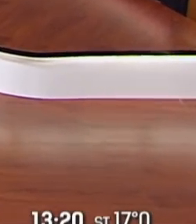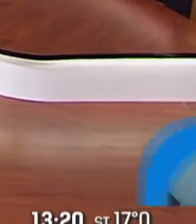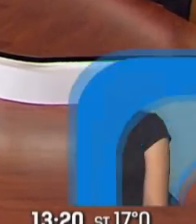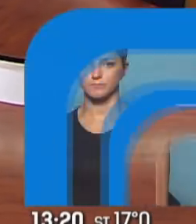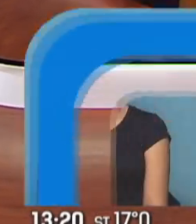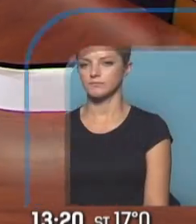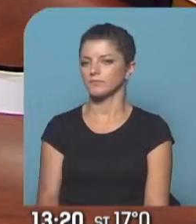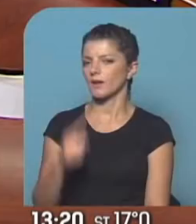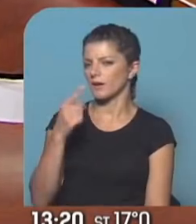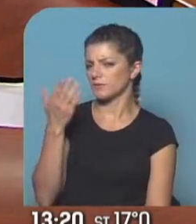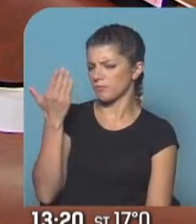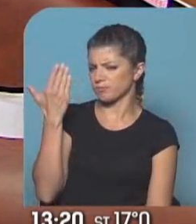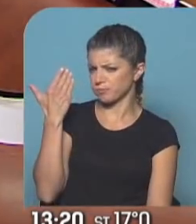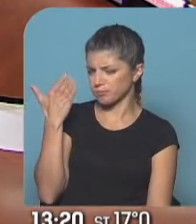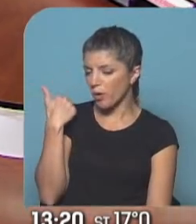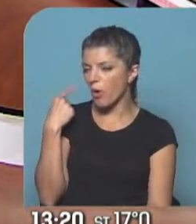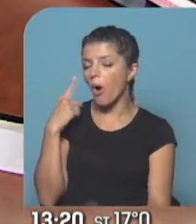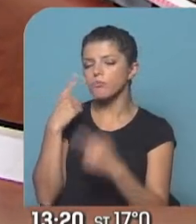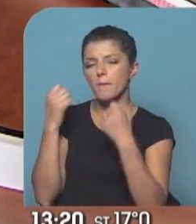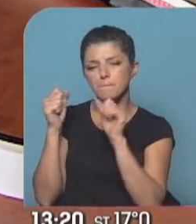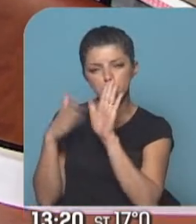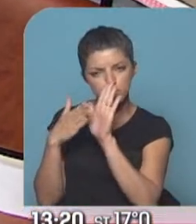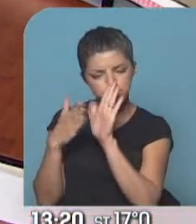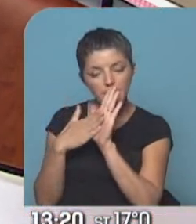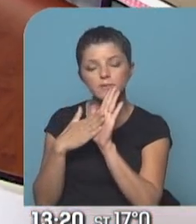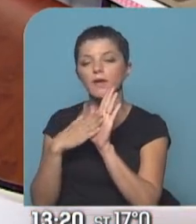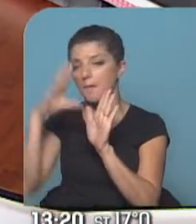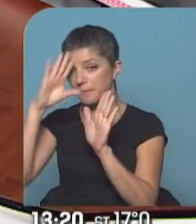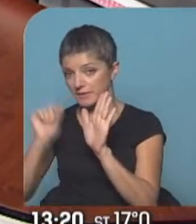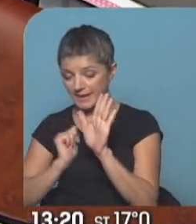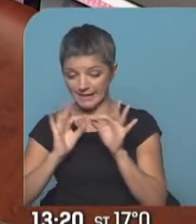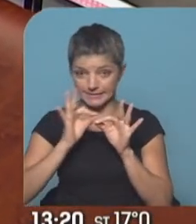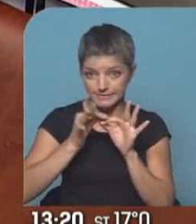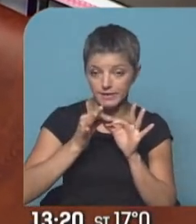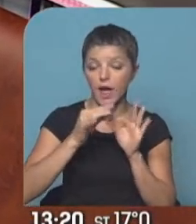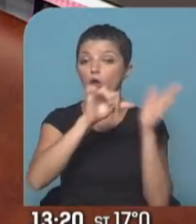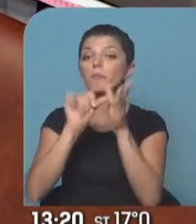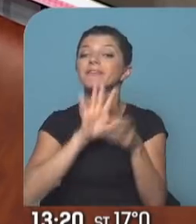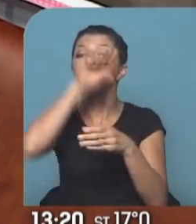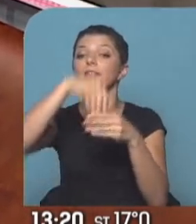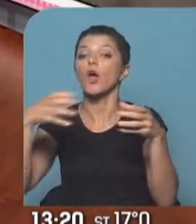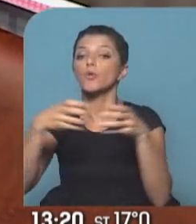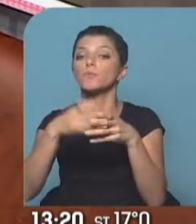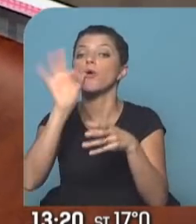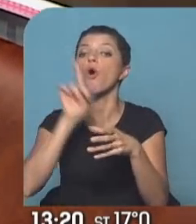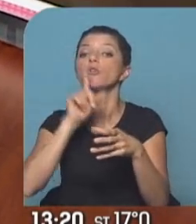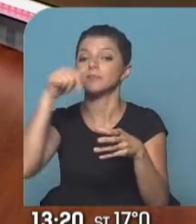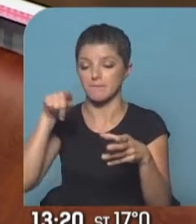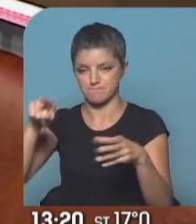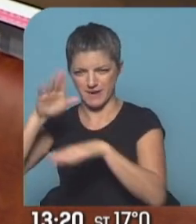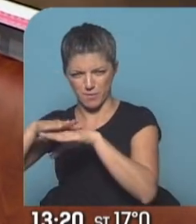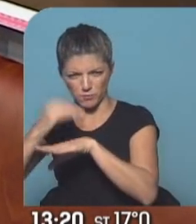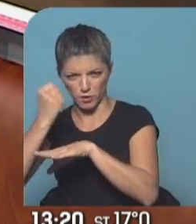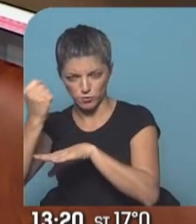Unas recientes maniobras militares a las puertas de la OTAN por parte de Rusia, en la que fueron desplegados unos 100.000 efectivos,